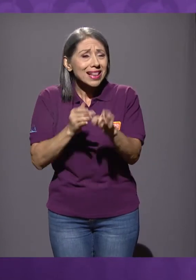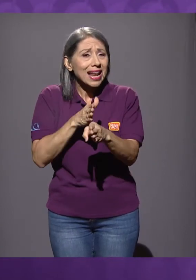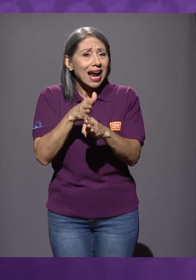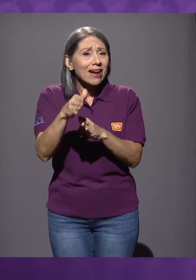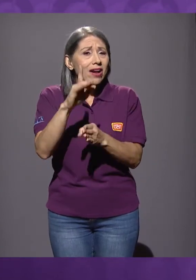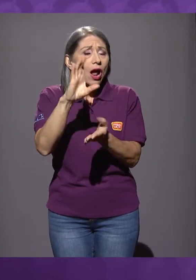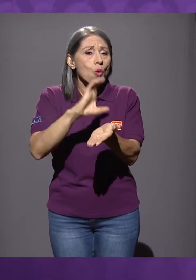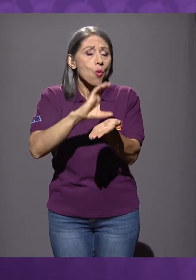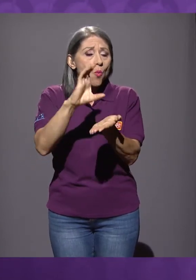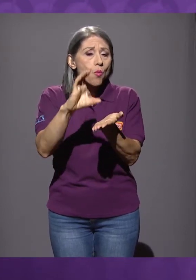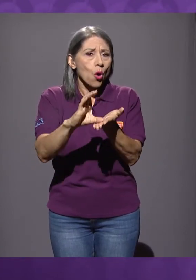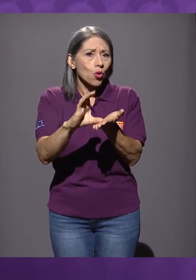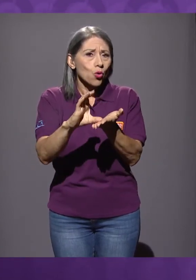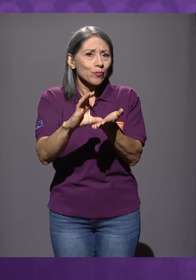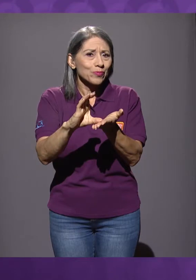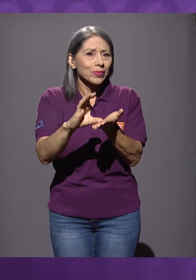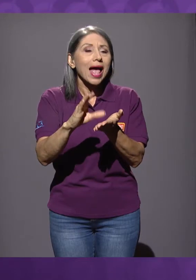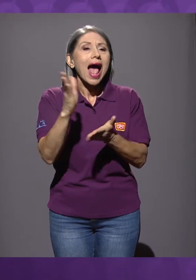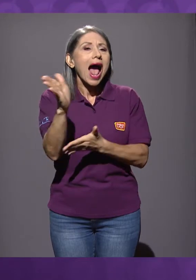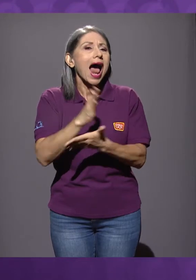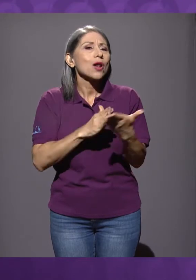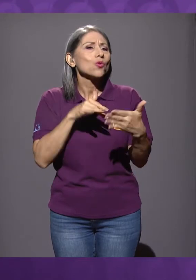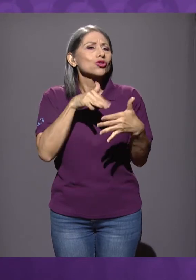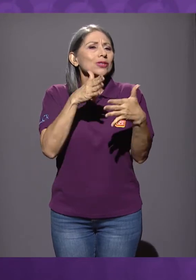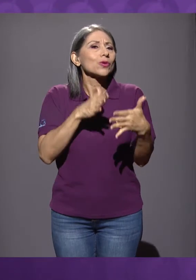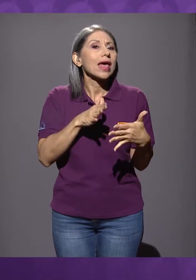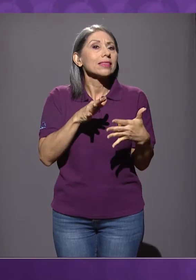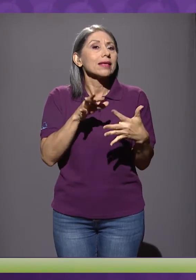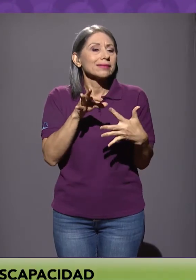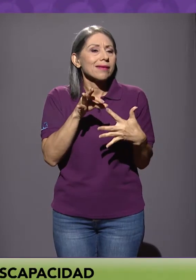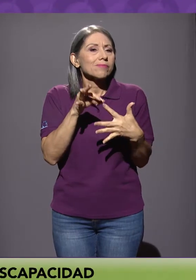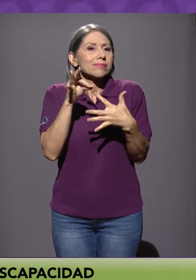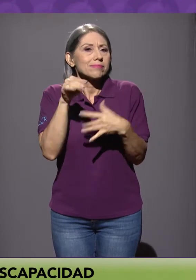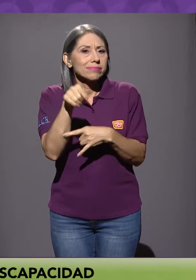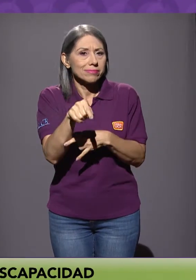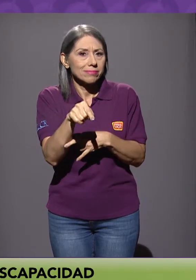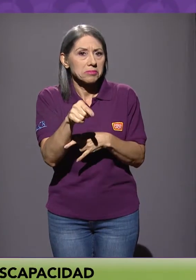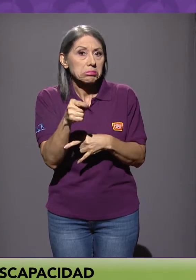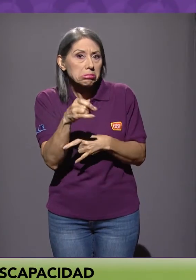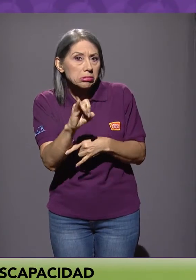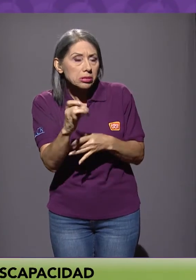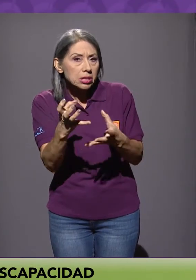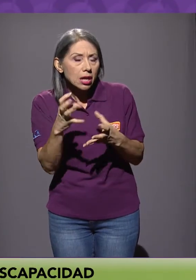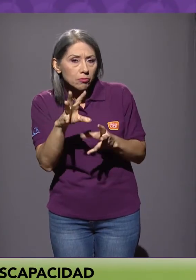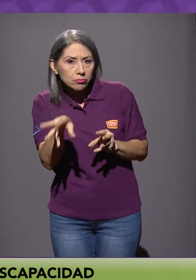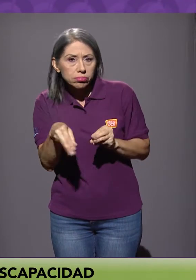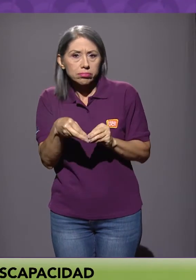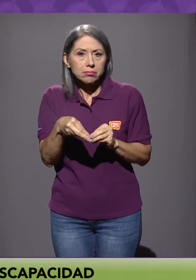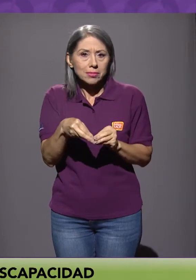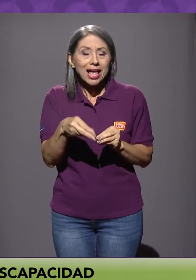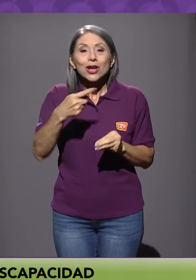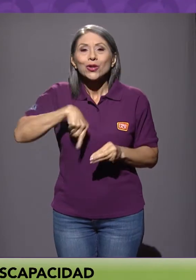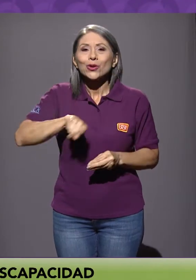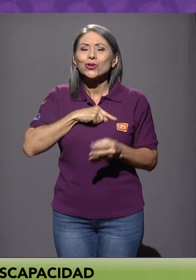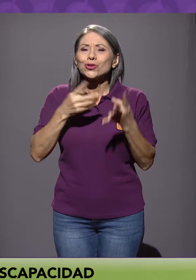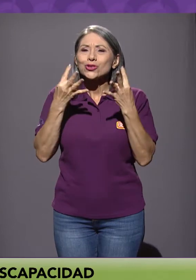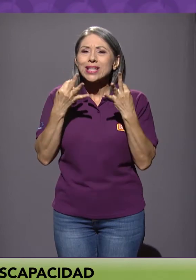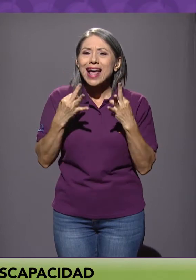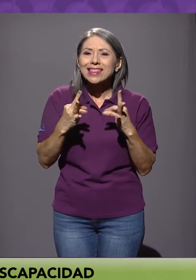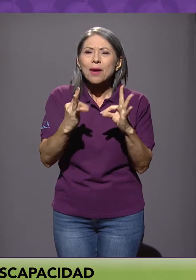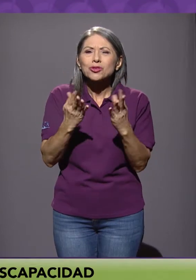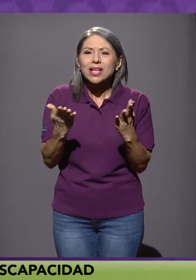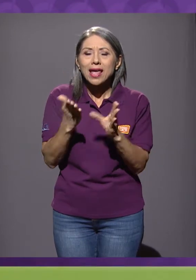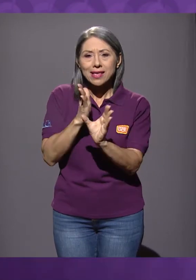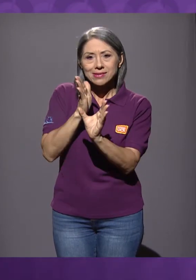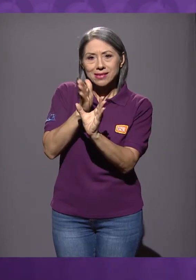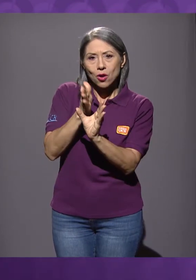carrera optativo para algunos estudiantes que lo desean llevar, que lo que tratamos es de hacer accesible la psicología a personas